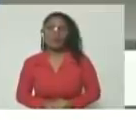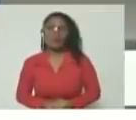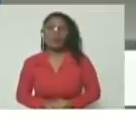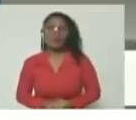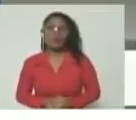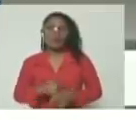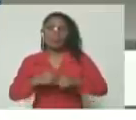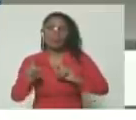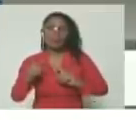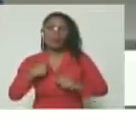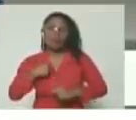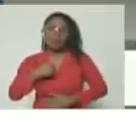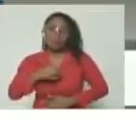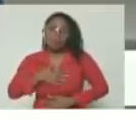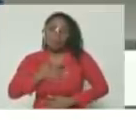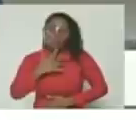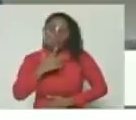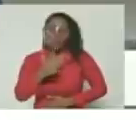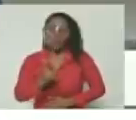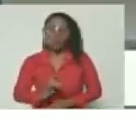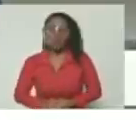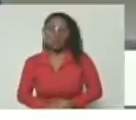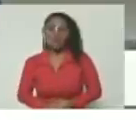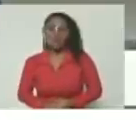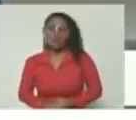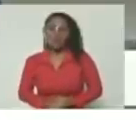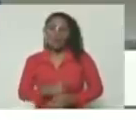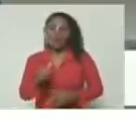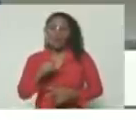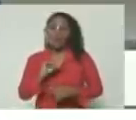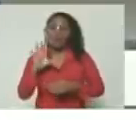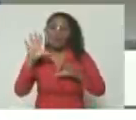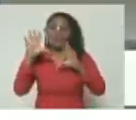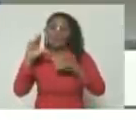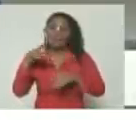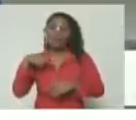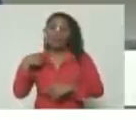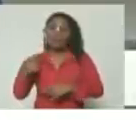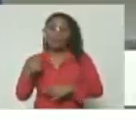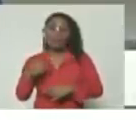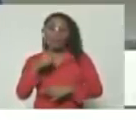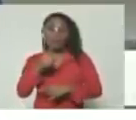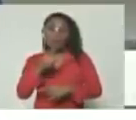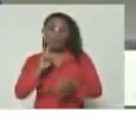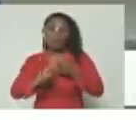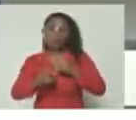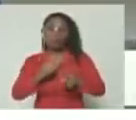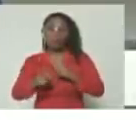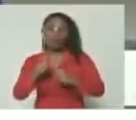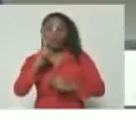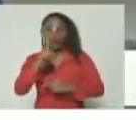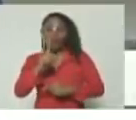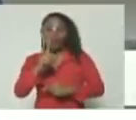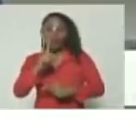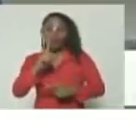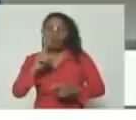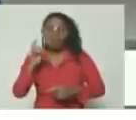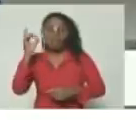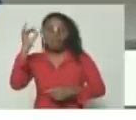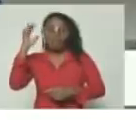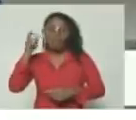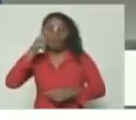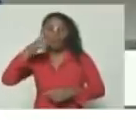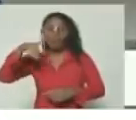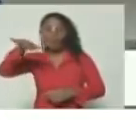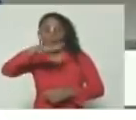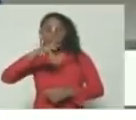Pero lo que yo sí le puedo decir es que quien ha pagado el costo de sus aventuras y de sus despropósitos es el pueblo de